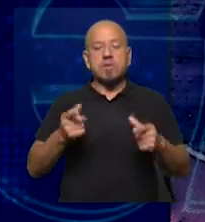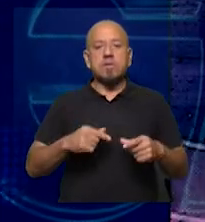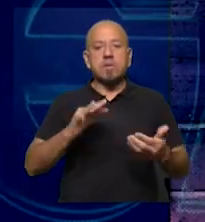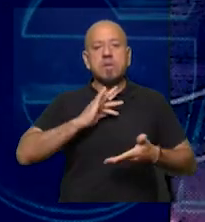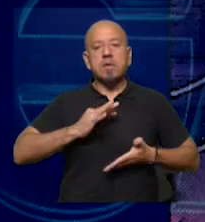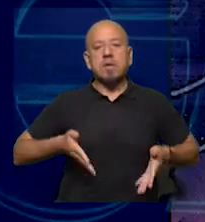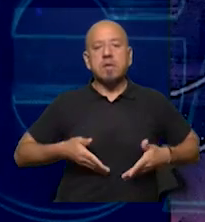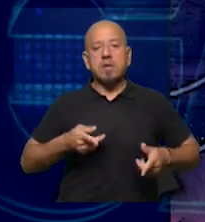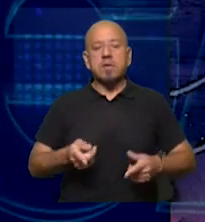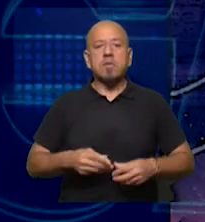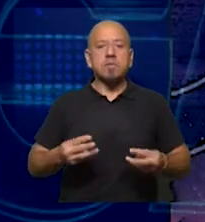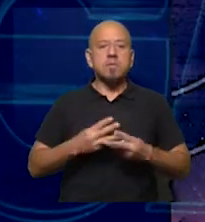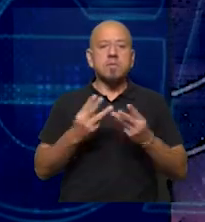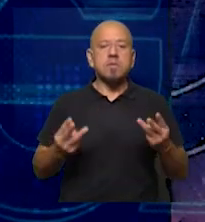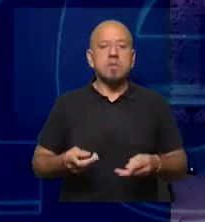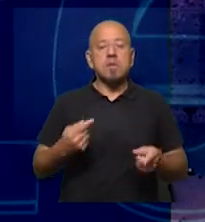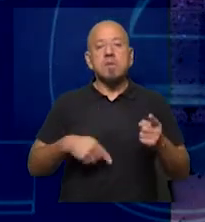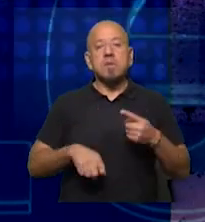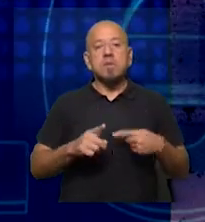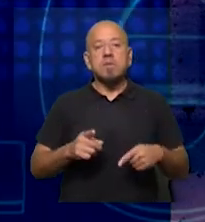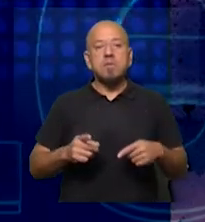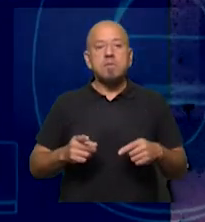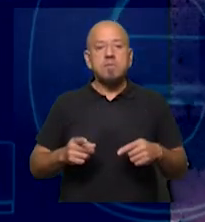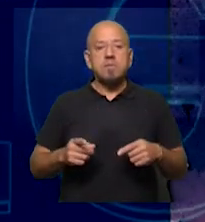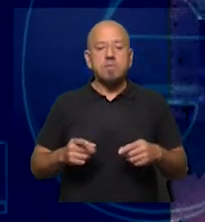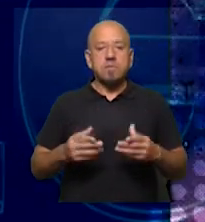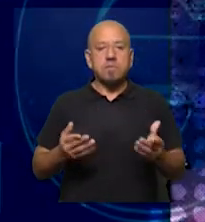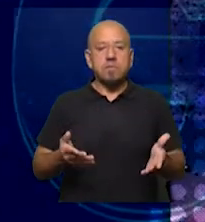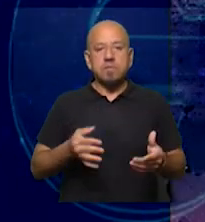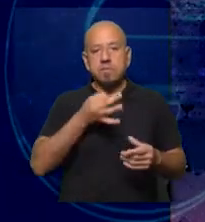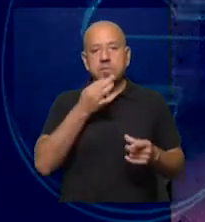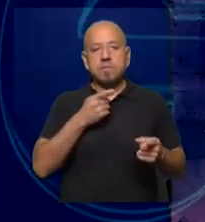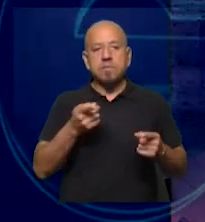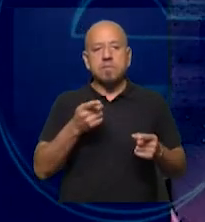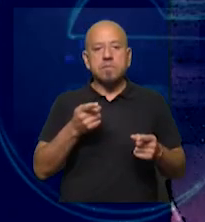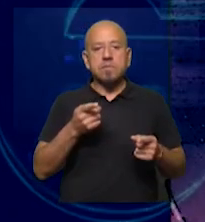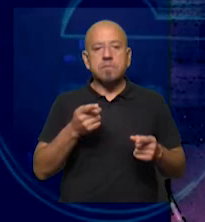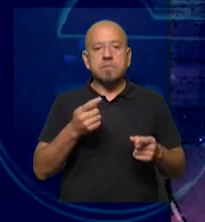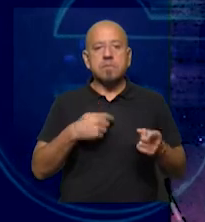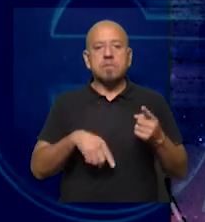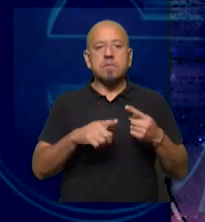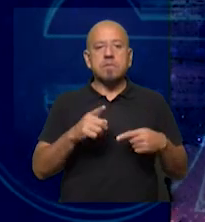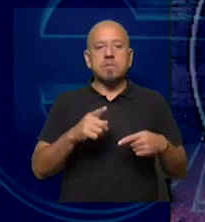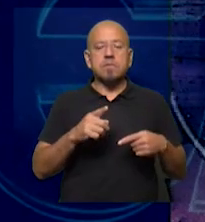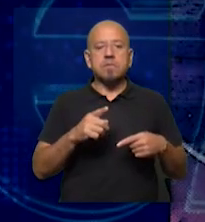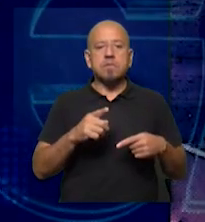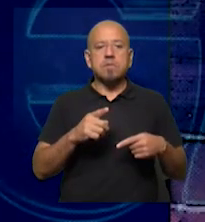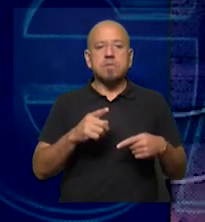género en general, que es un poquito de lo que se habla en la obra, y vos me hacías hace un